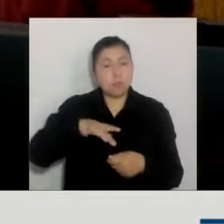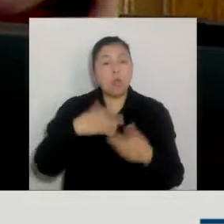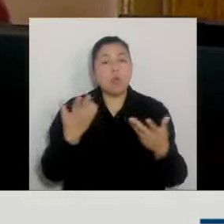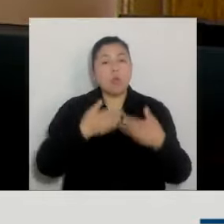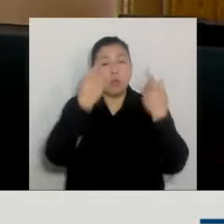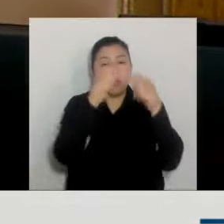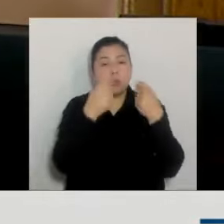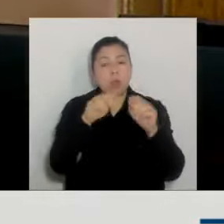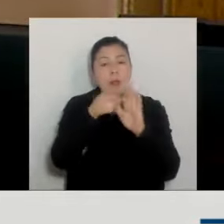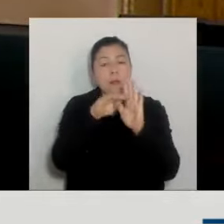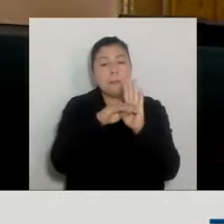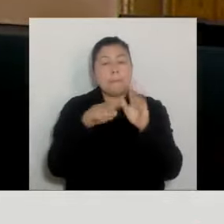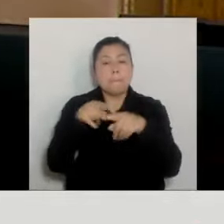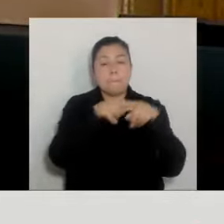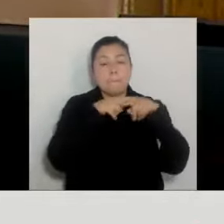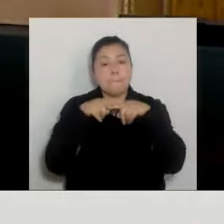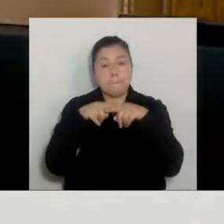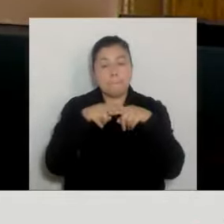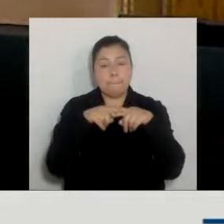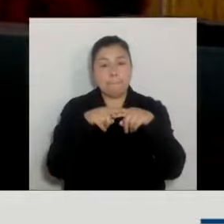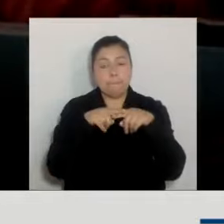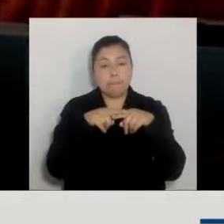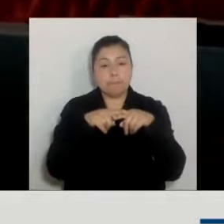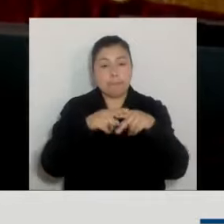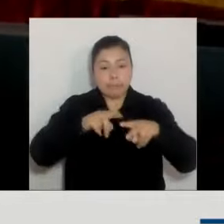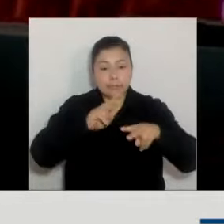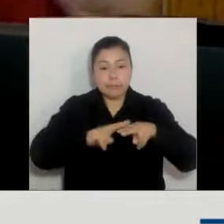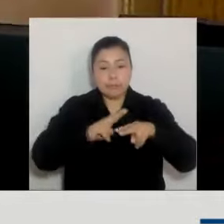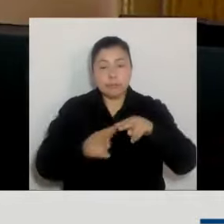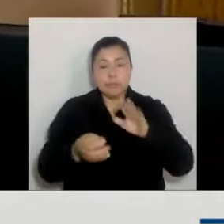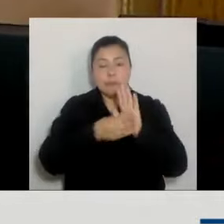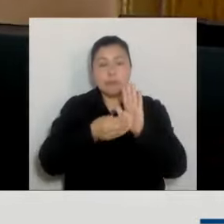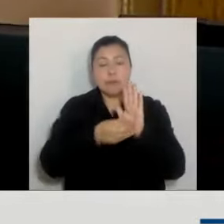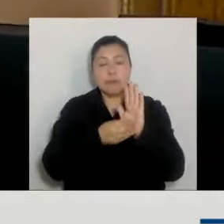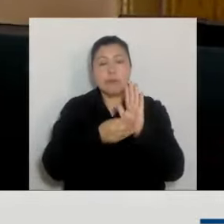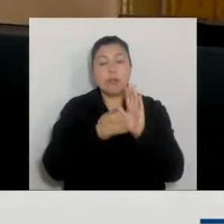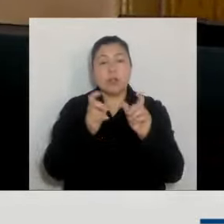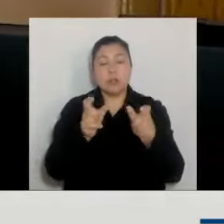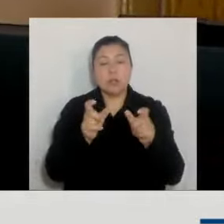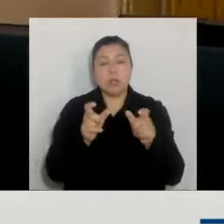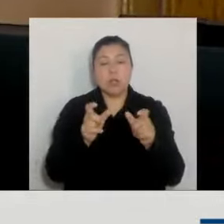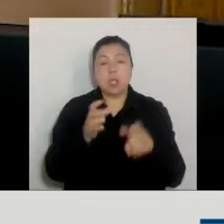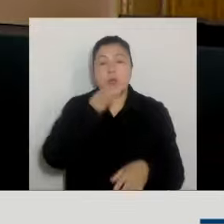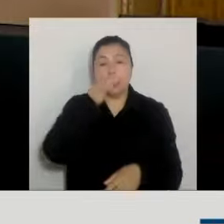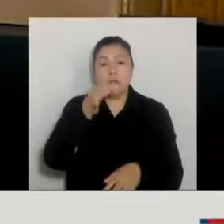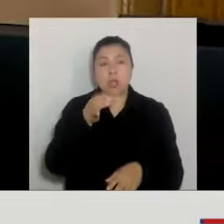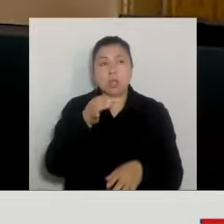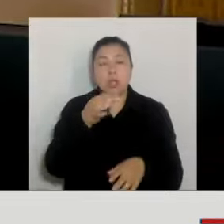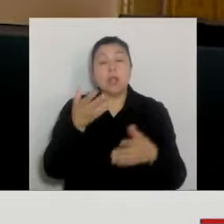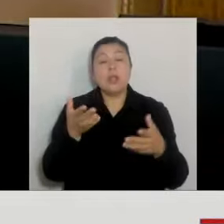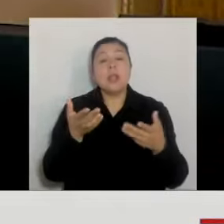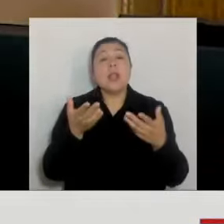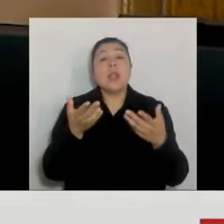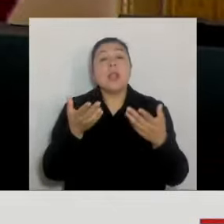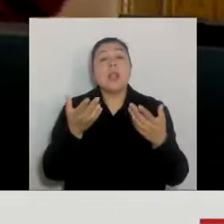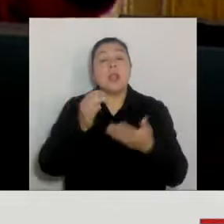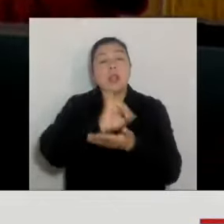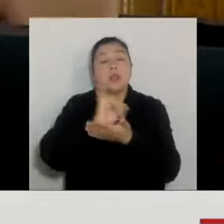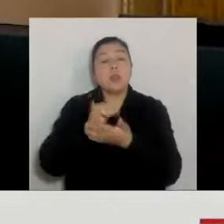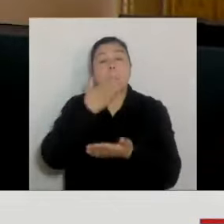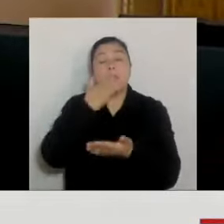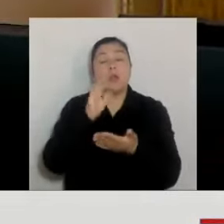programas sociales y se siguen generando y hace poco la contraloría lo señaló uno dirá Mira la agencia será el mejor organismo con